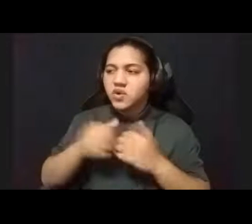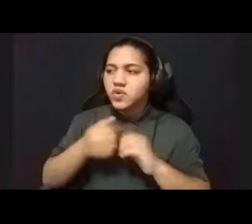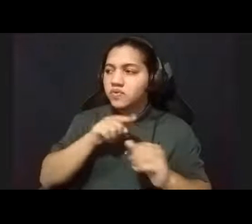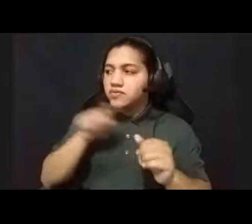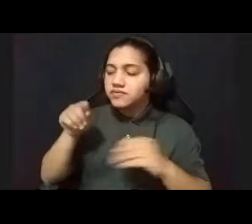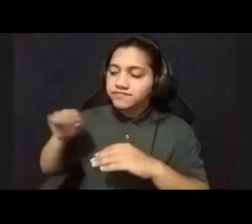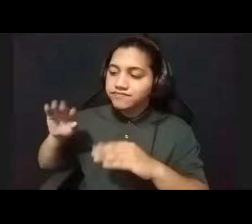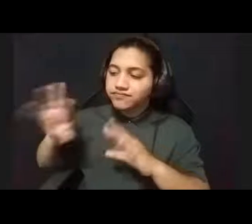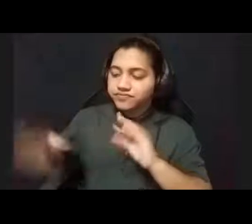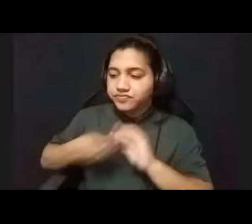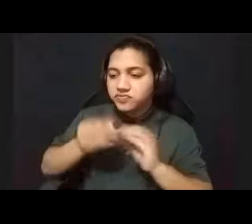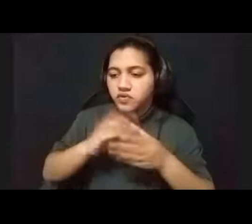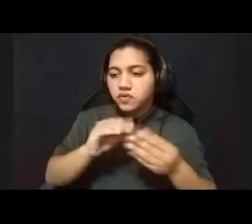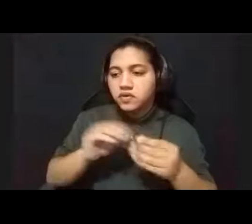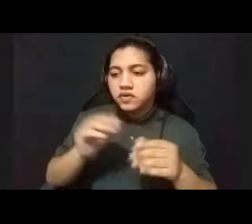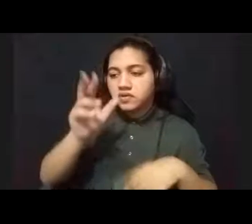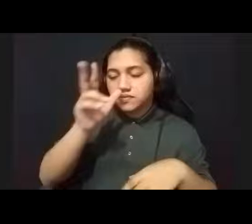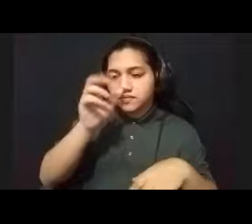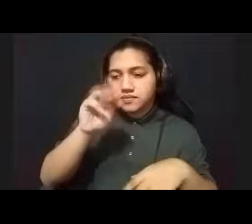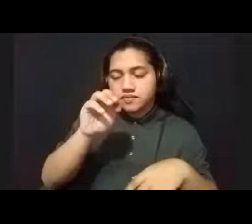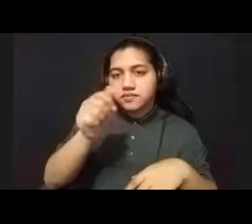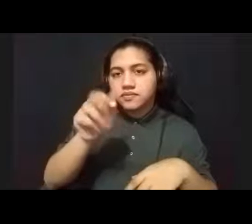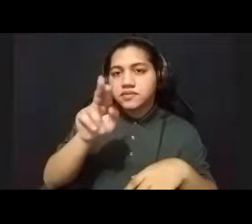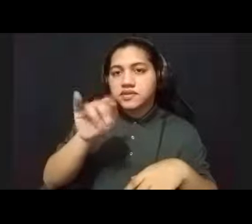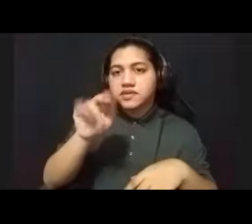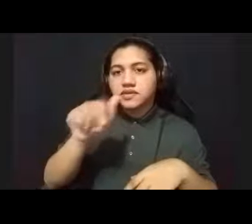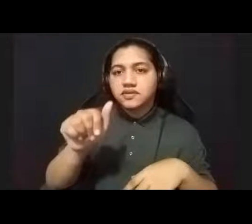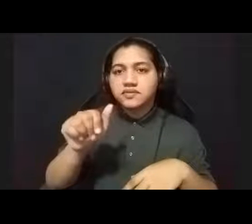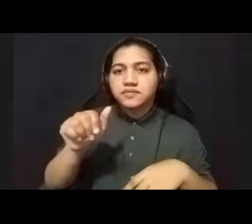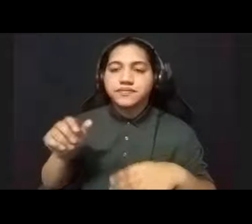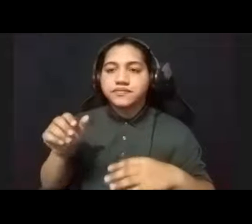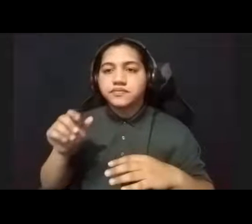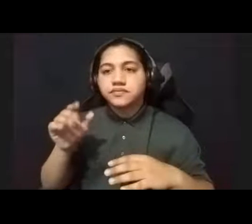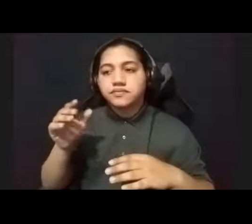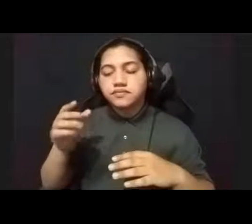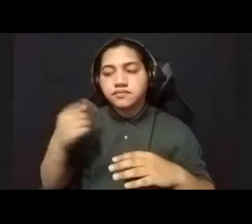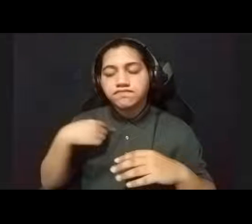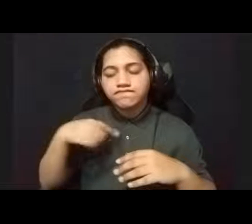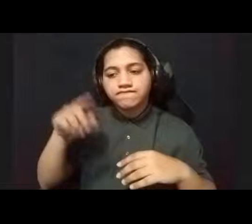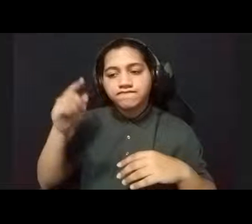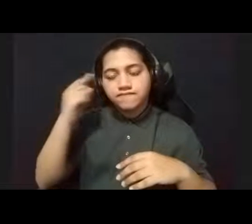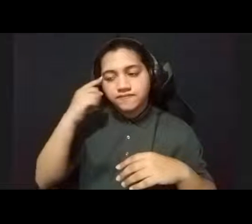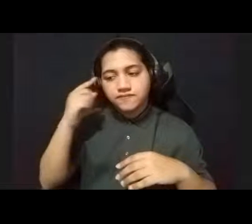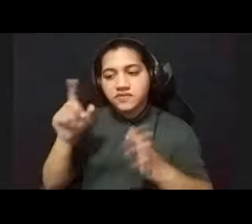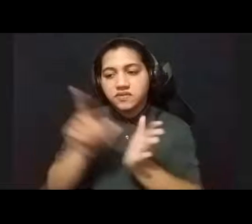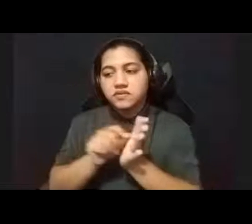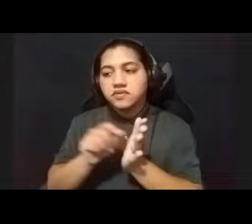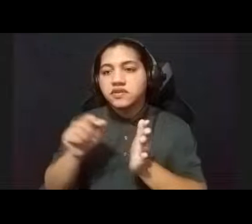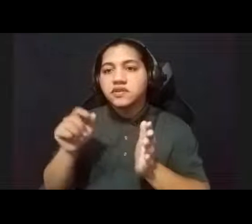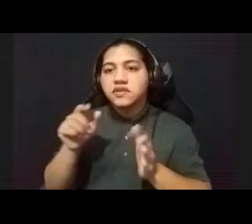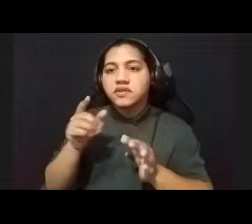Es una pregunta que yo me imagino que sucedió en la publicación de una de las versiones de Martina.